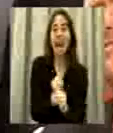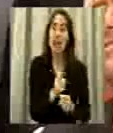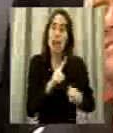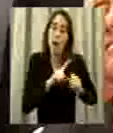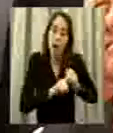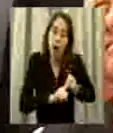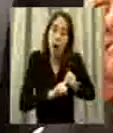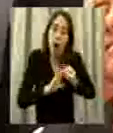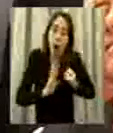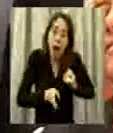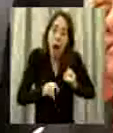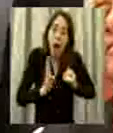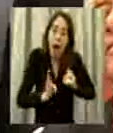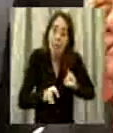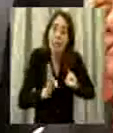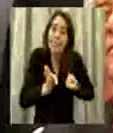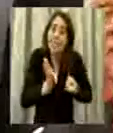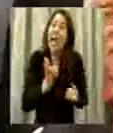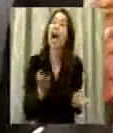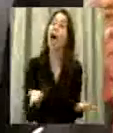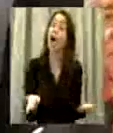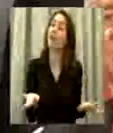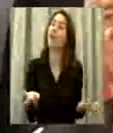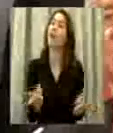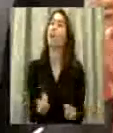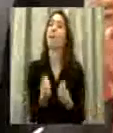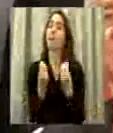casado